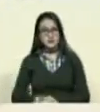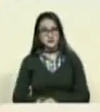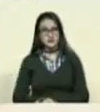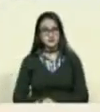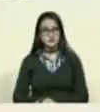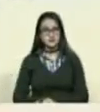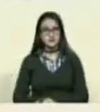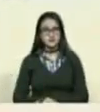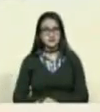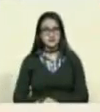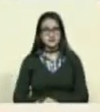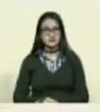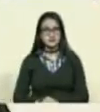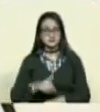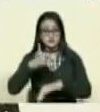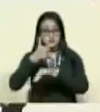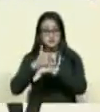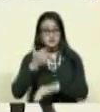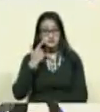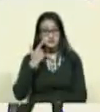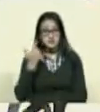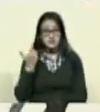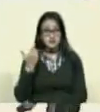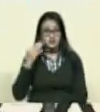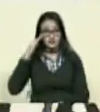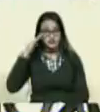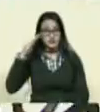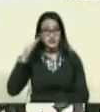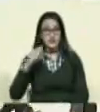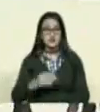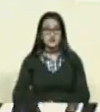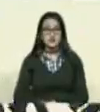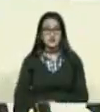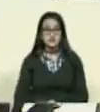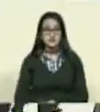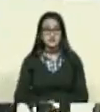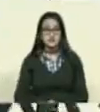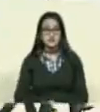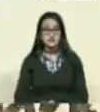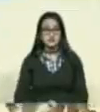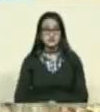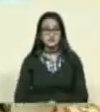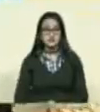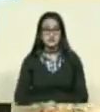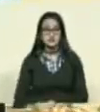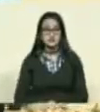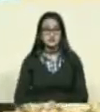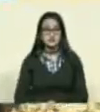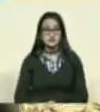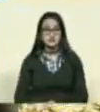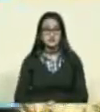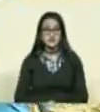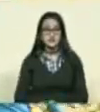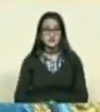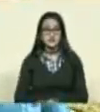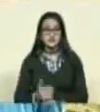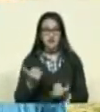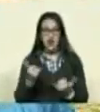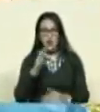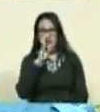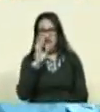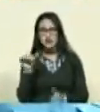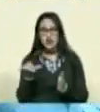jefe, Vladimir Padrino López, querido compañero. Bueno, aquí vamos entonces ahora directo para